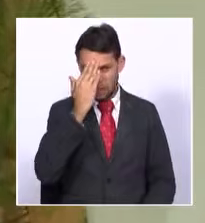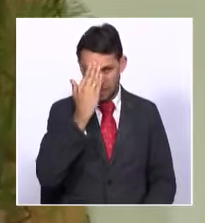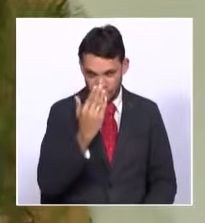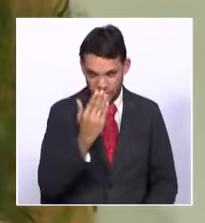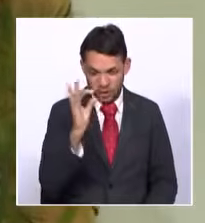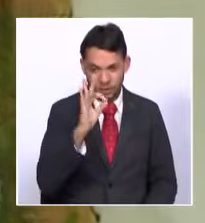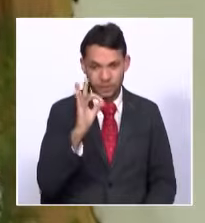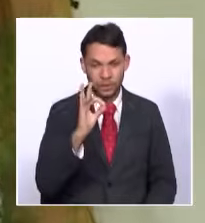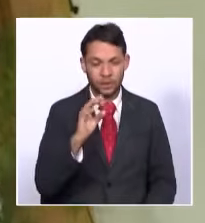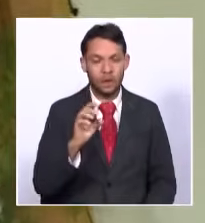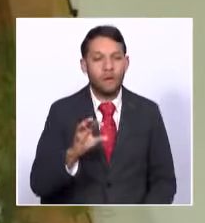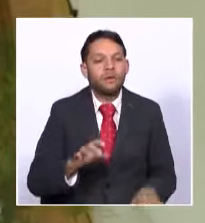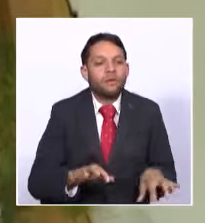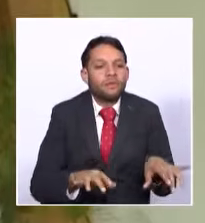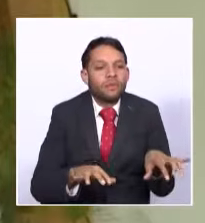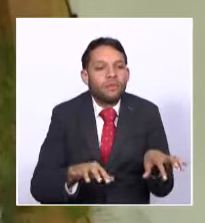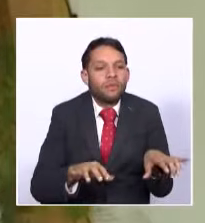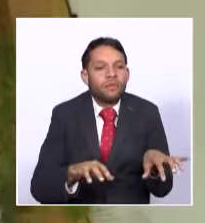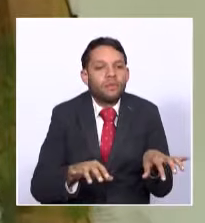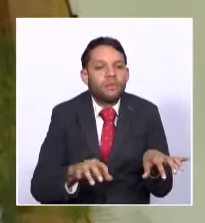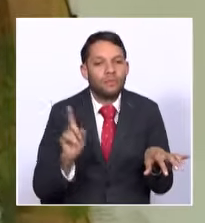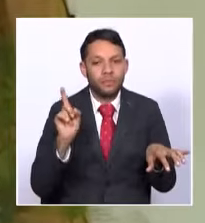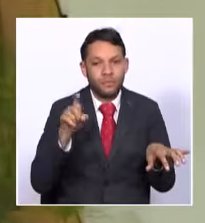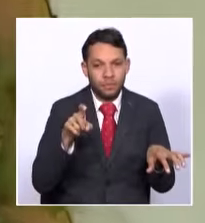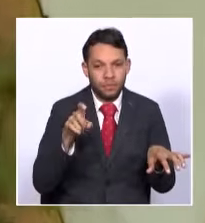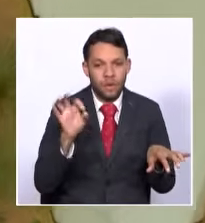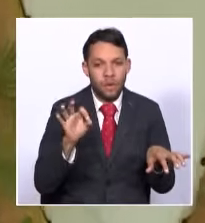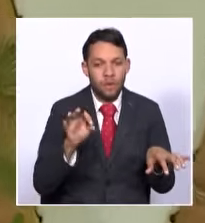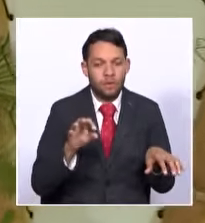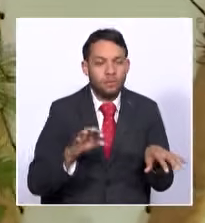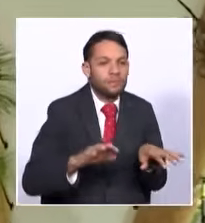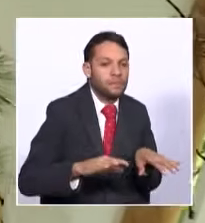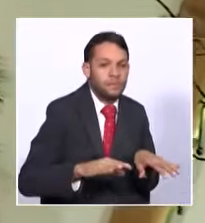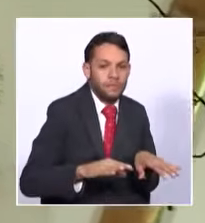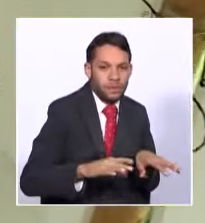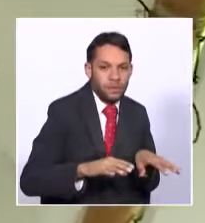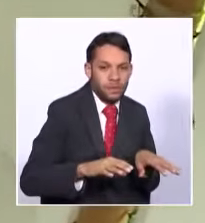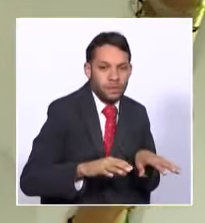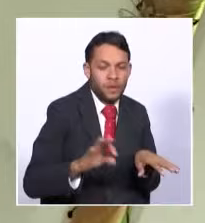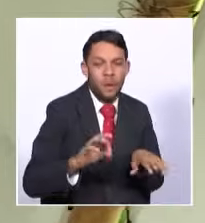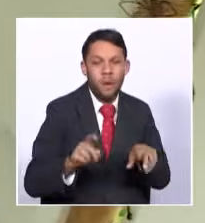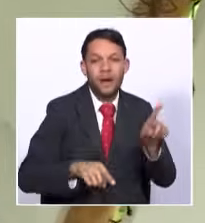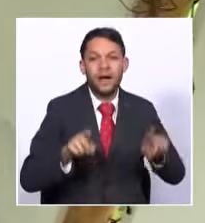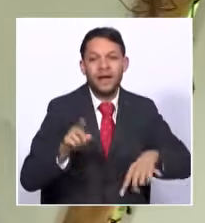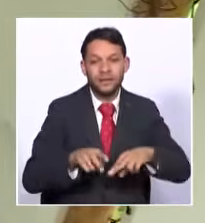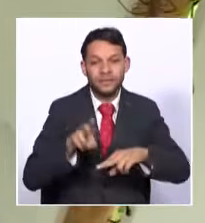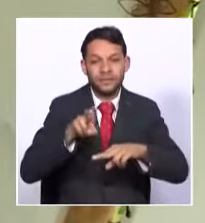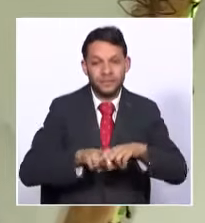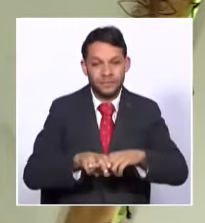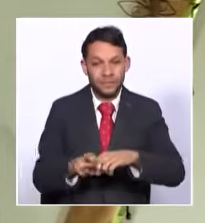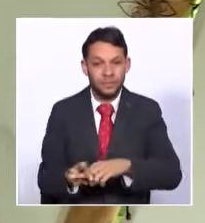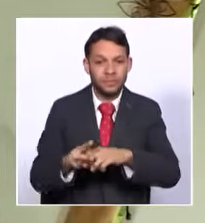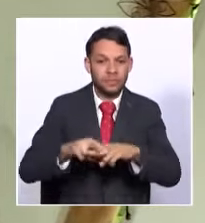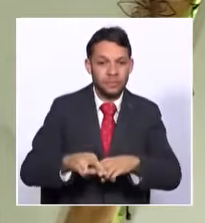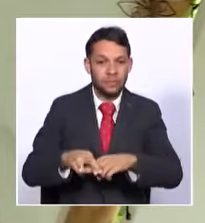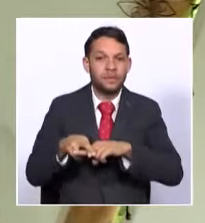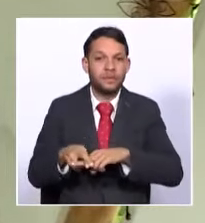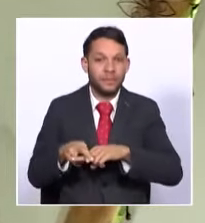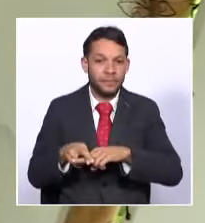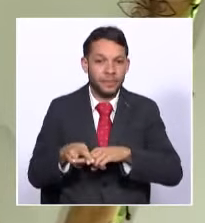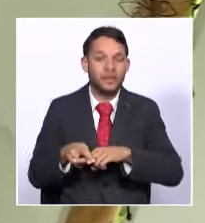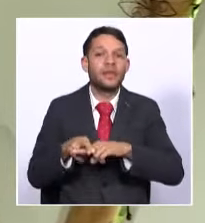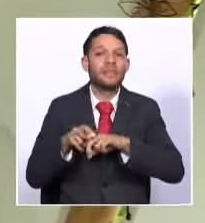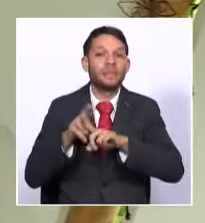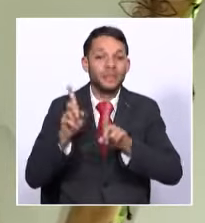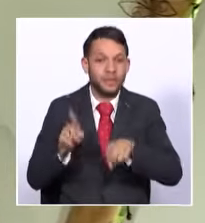llamamos la jiba? ¿O nos sentamos de medio lado? O como yo les digo, que a veces nos escurrimos. Entonces hay que tener en